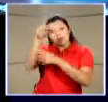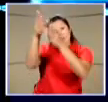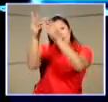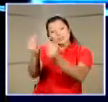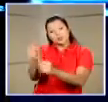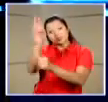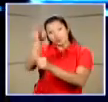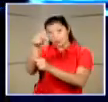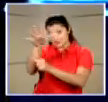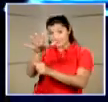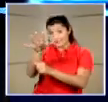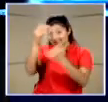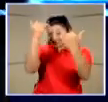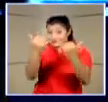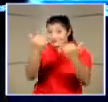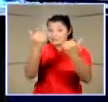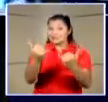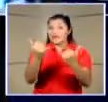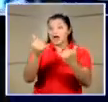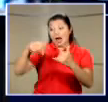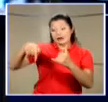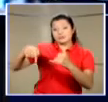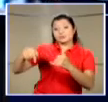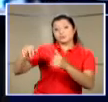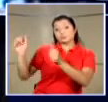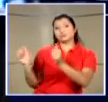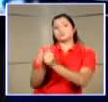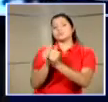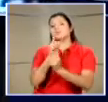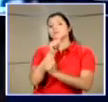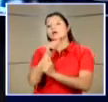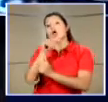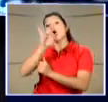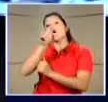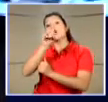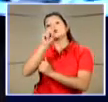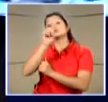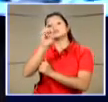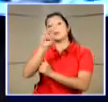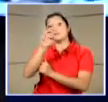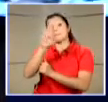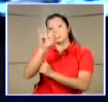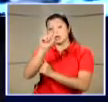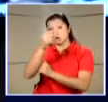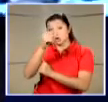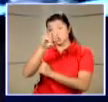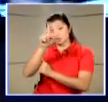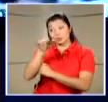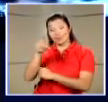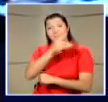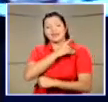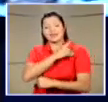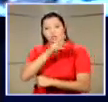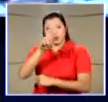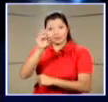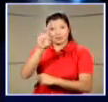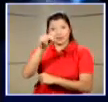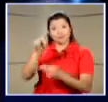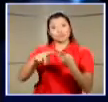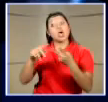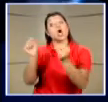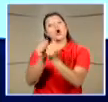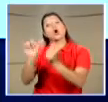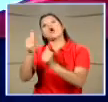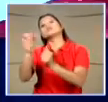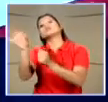presupuesto 2015. Ya se encuentra en nuestro estudio principal don José Mario Guzmán, director de RTN Noticias, con nuestros invitados del día